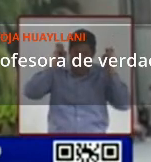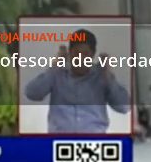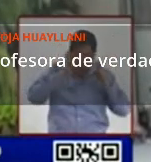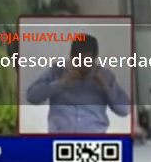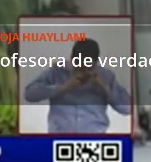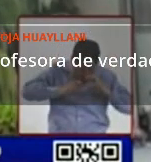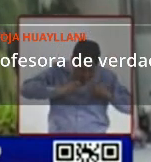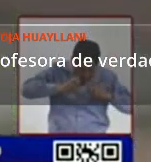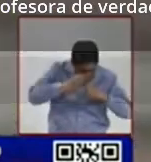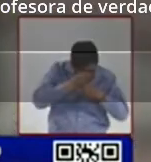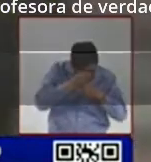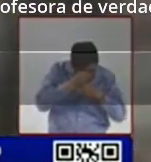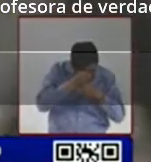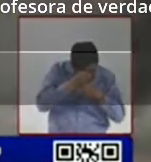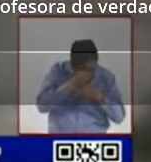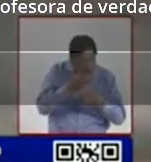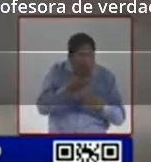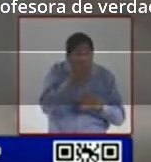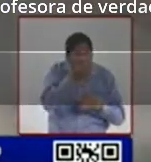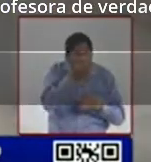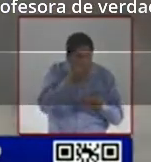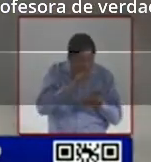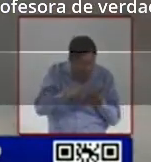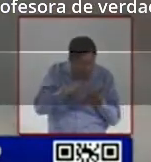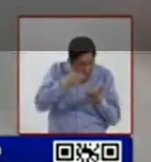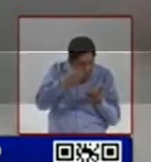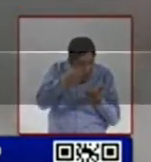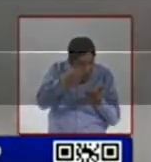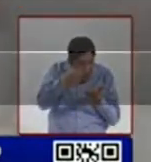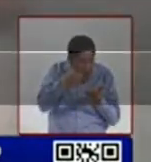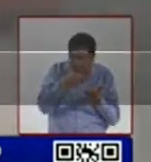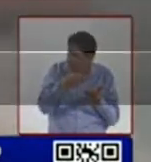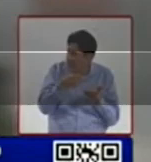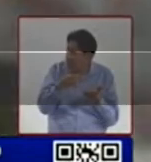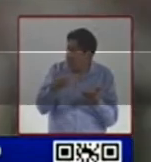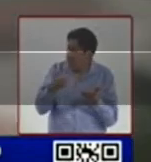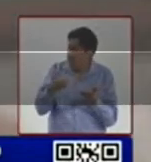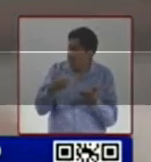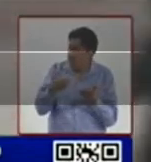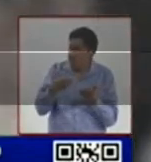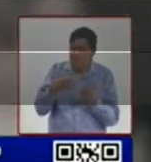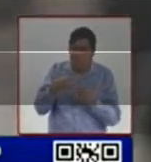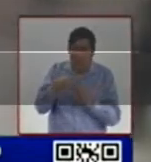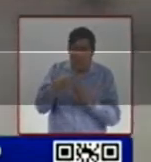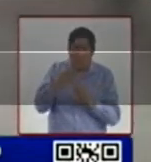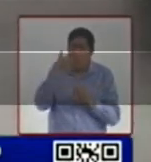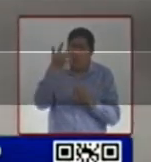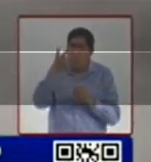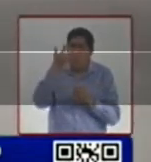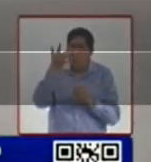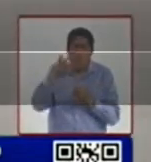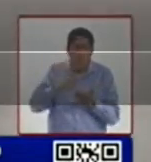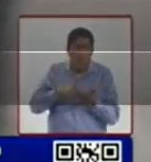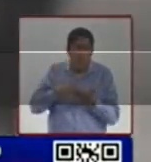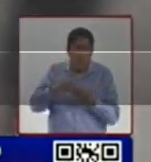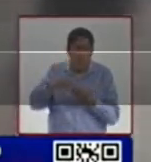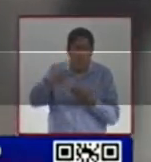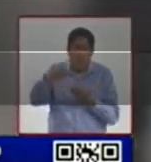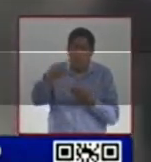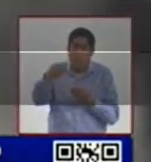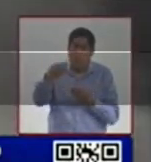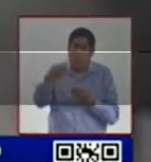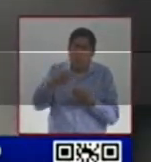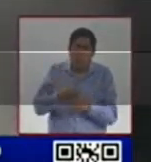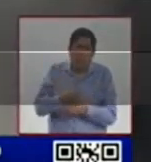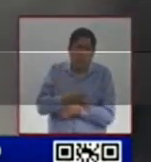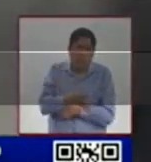un reconocimiento olfativo y táctil de la contextura y el olor de este líquido